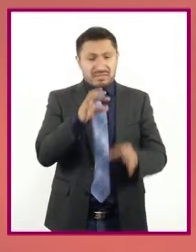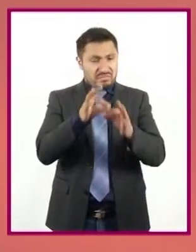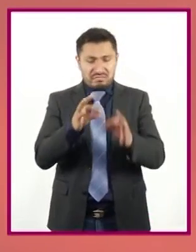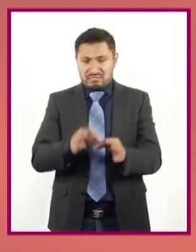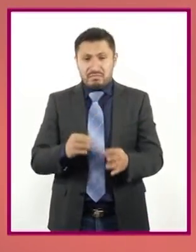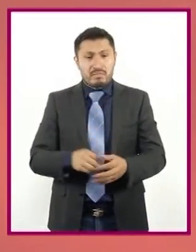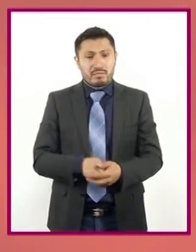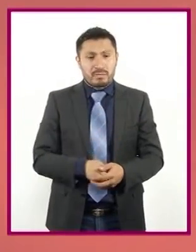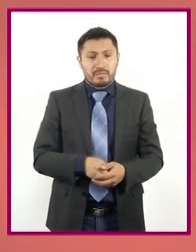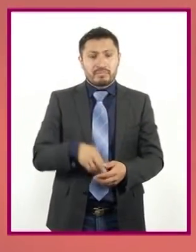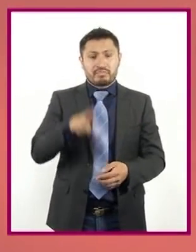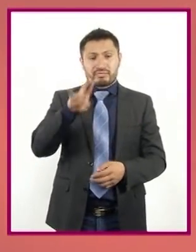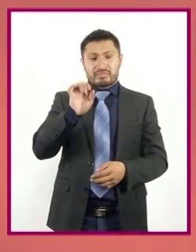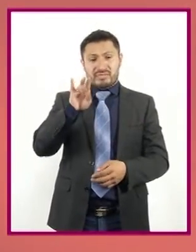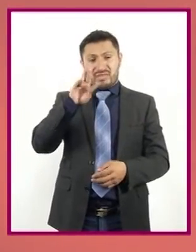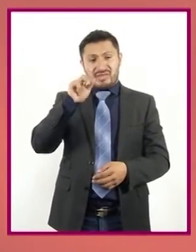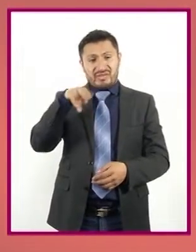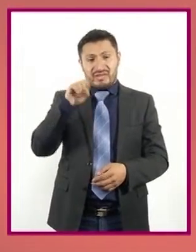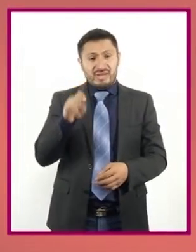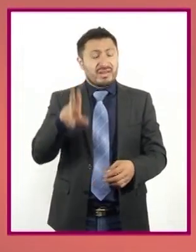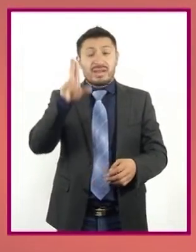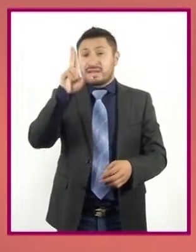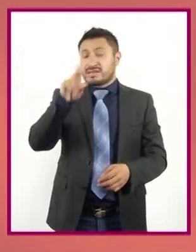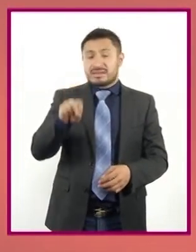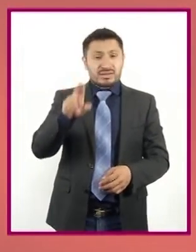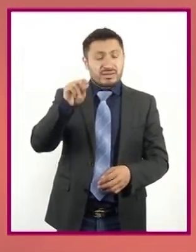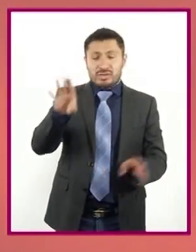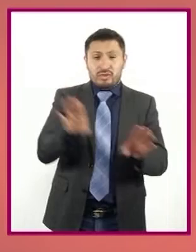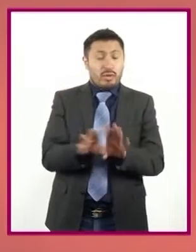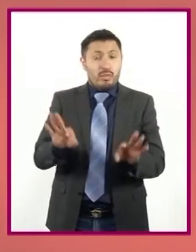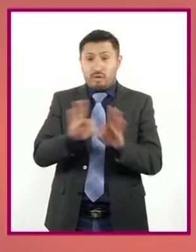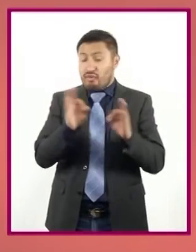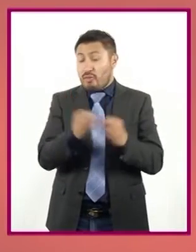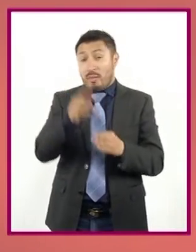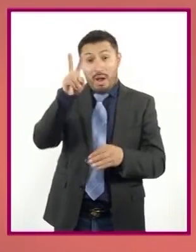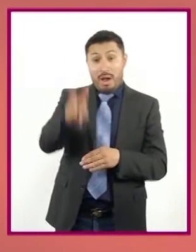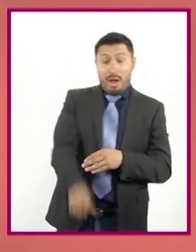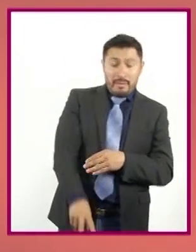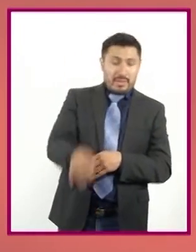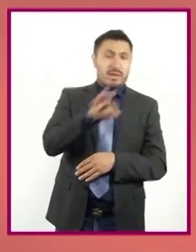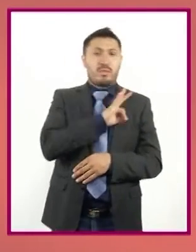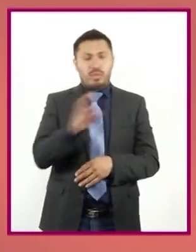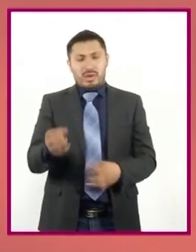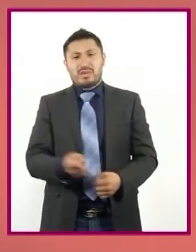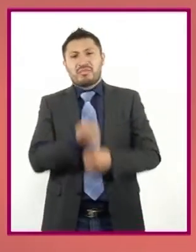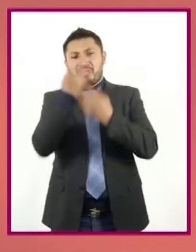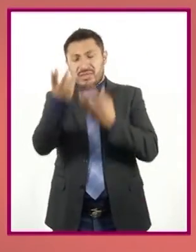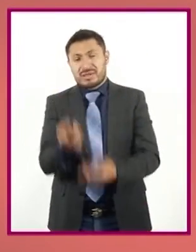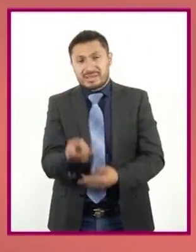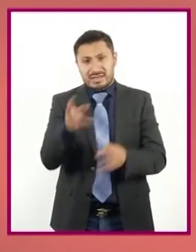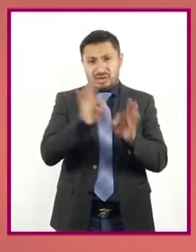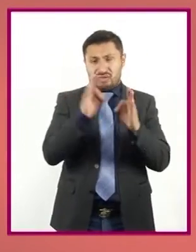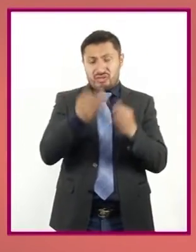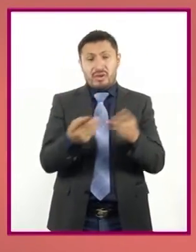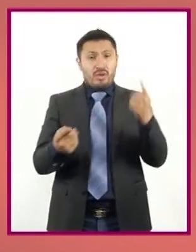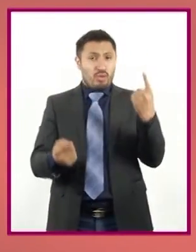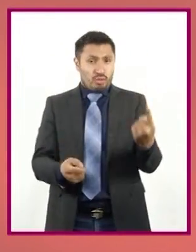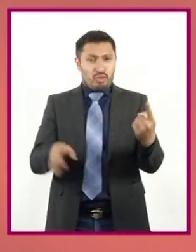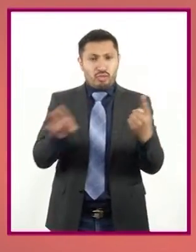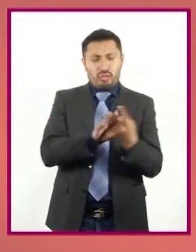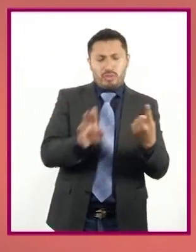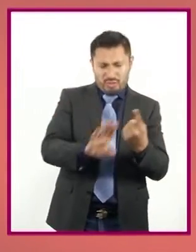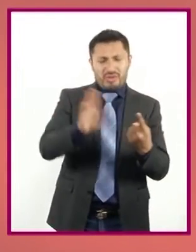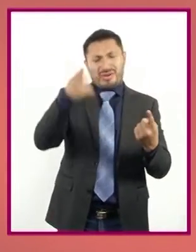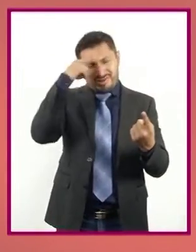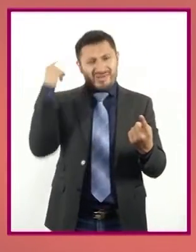dichos, no pueden ser tomados de manera literal. Por lo tanto, pueden expresar dos sentidos, uno explícito, que resulta fácil